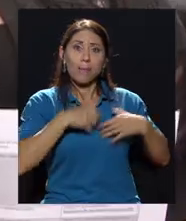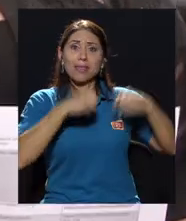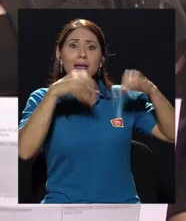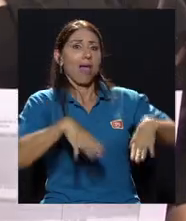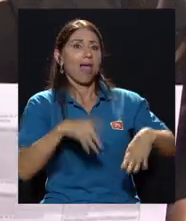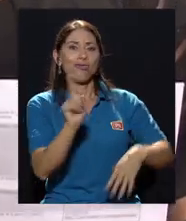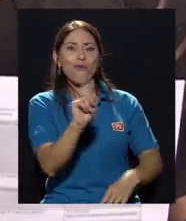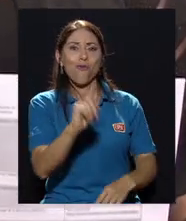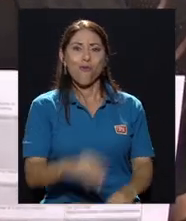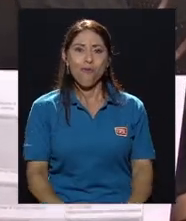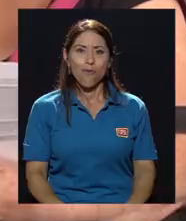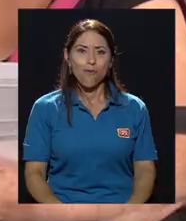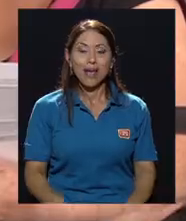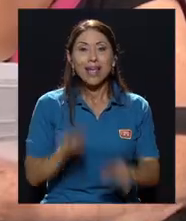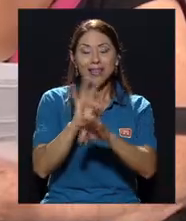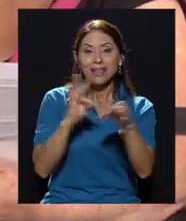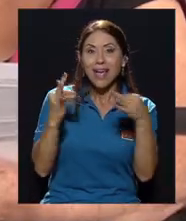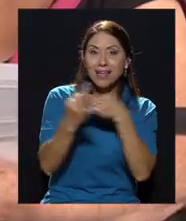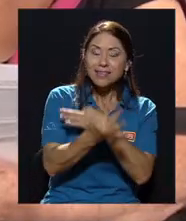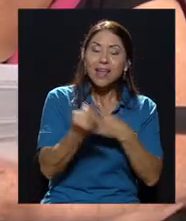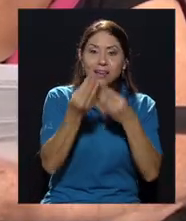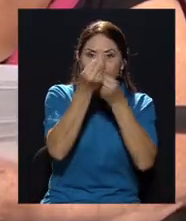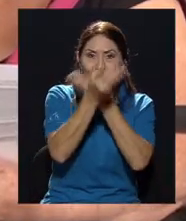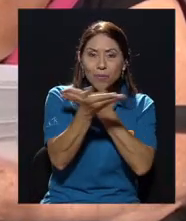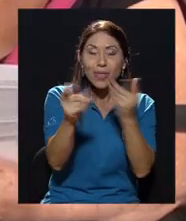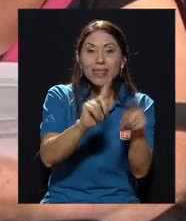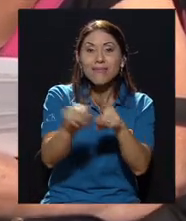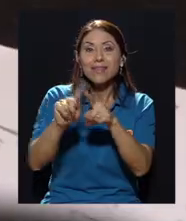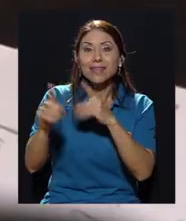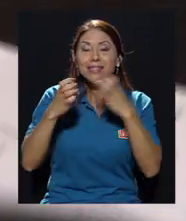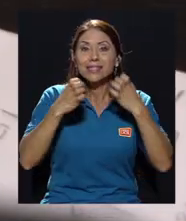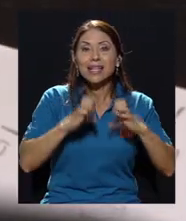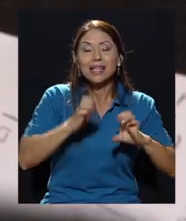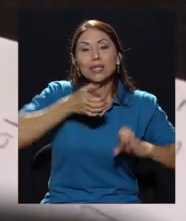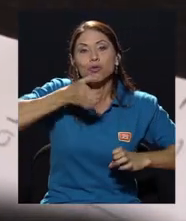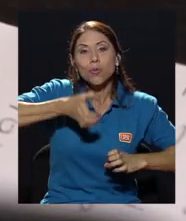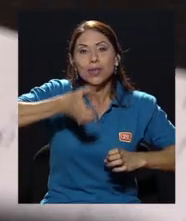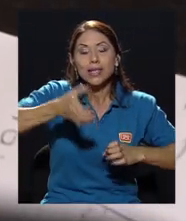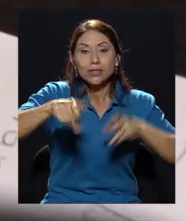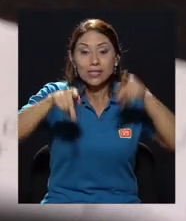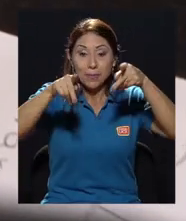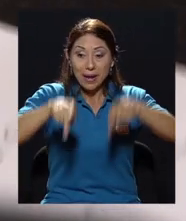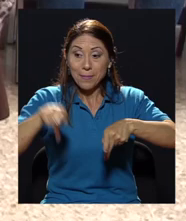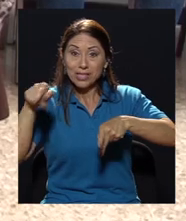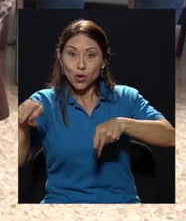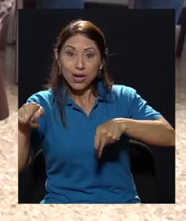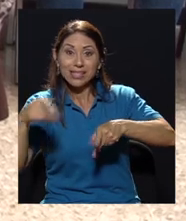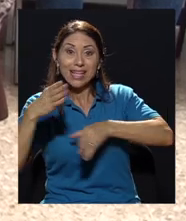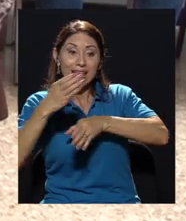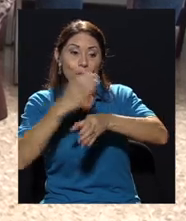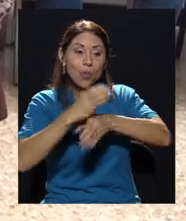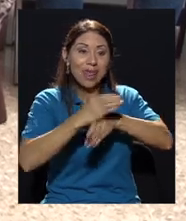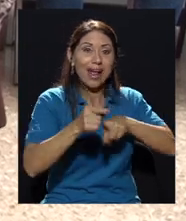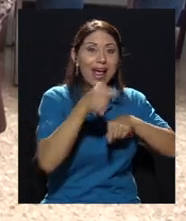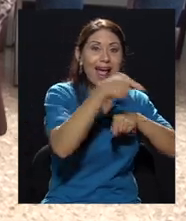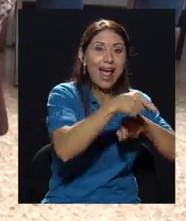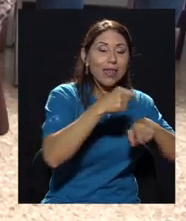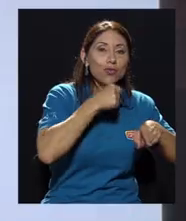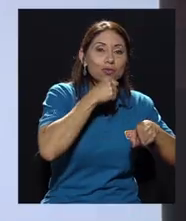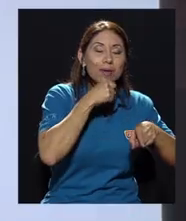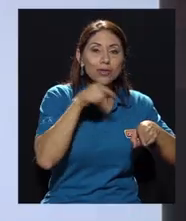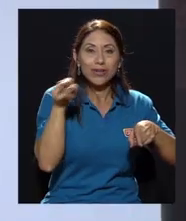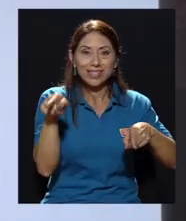personales. Durante el taller se dieron a conocer diferentes estrategias y recomendaciones para personas que cuidan de adultos